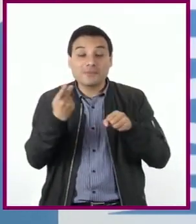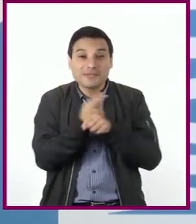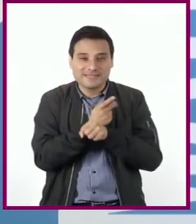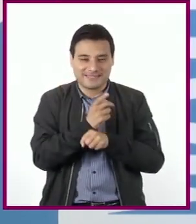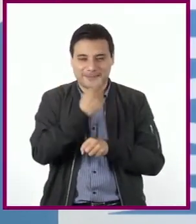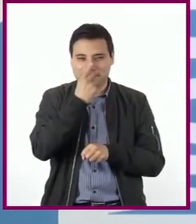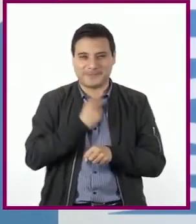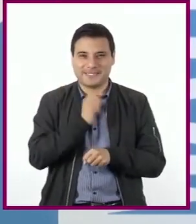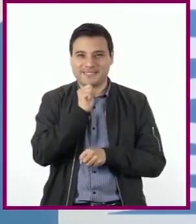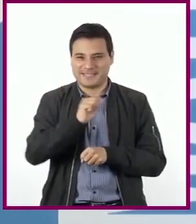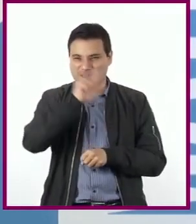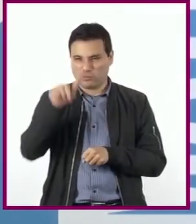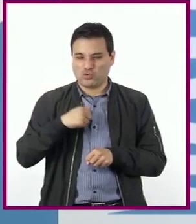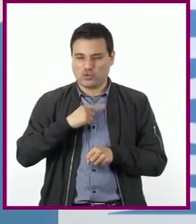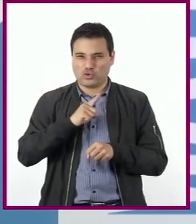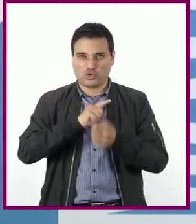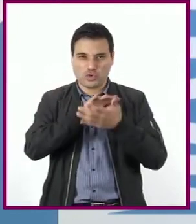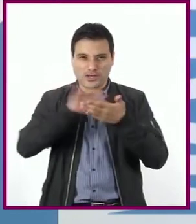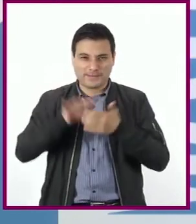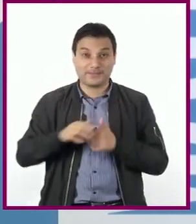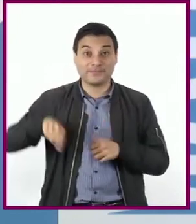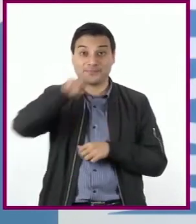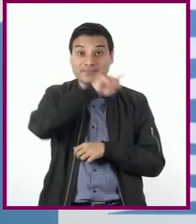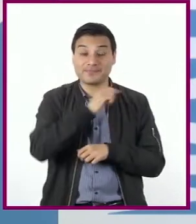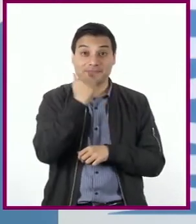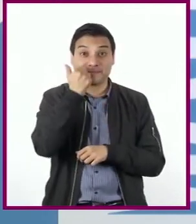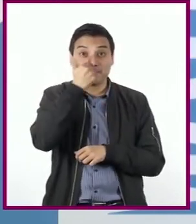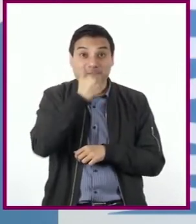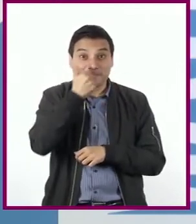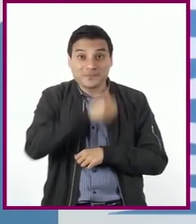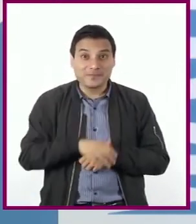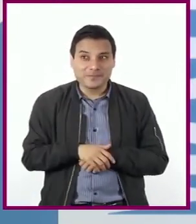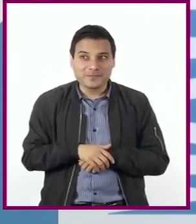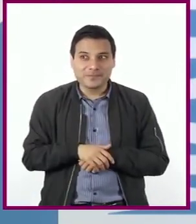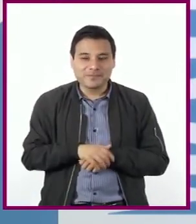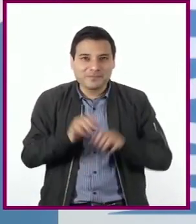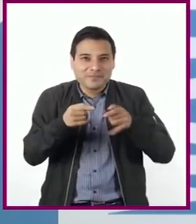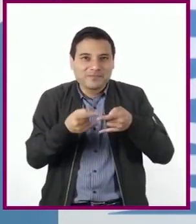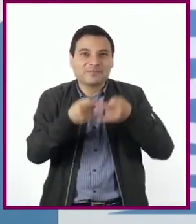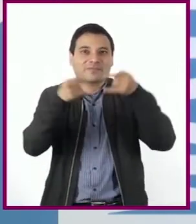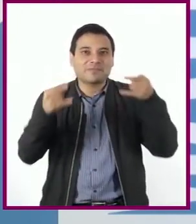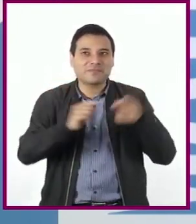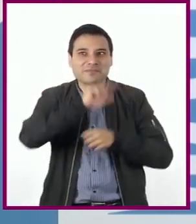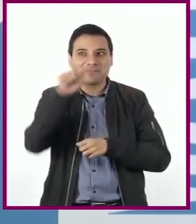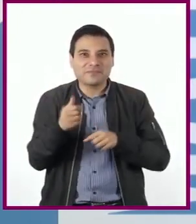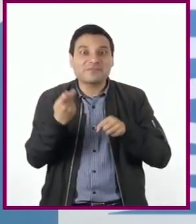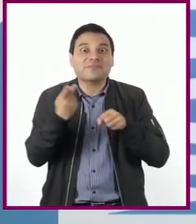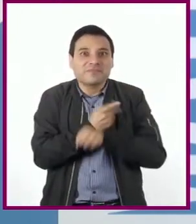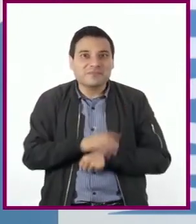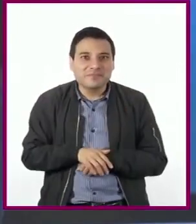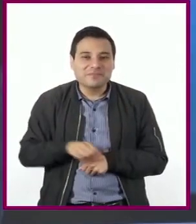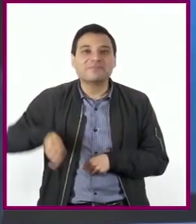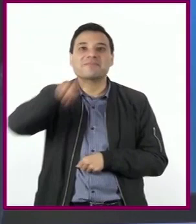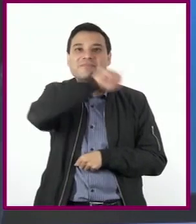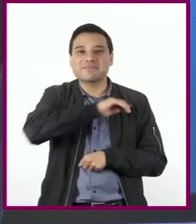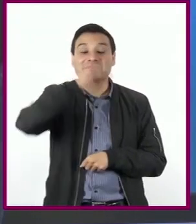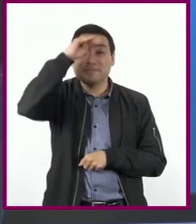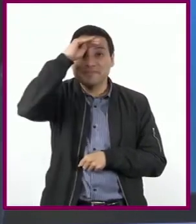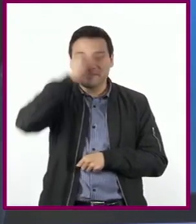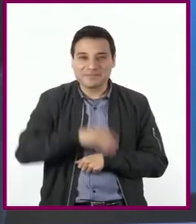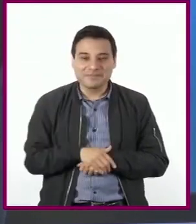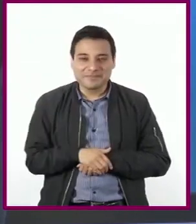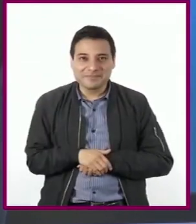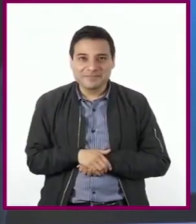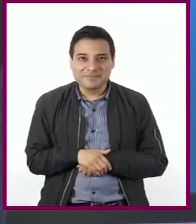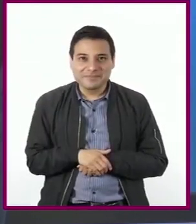mismo. Y ustedes, alumnas y alumnos, ¿qué se imaginan que pasará en la historia del rey?